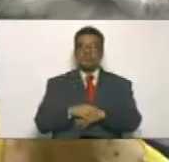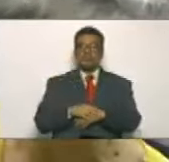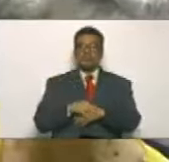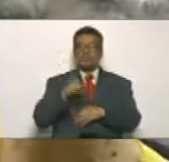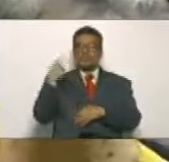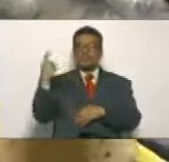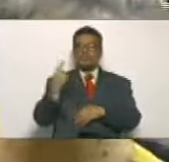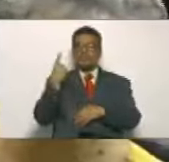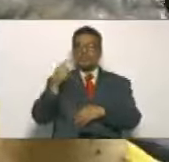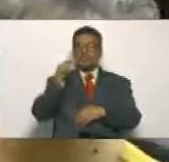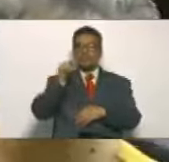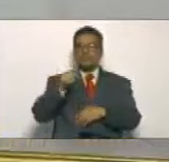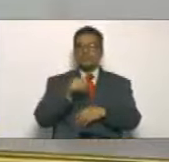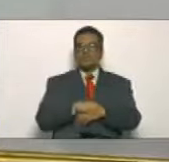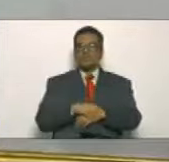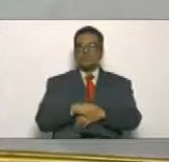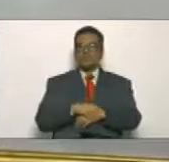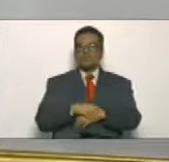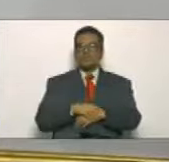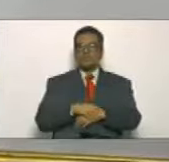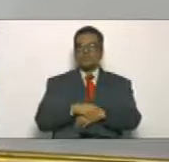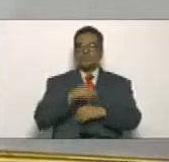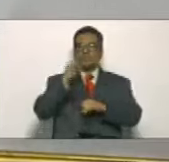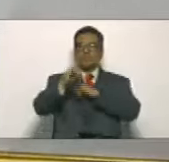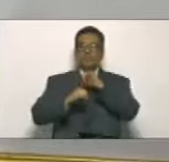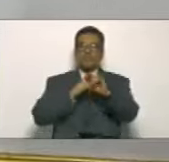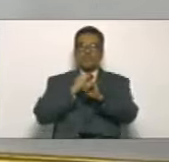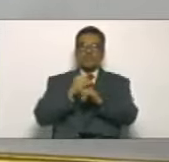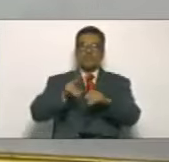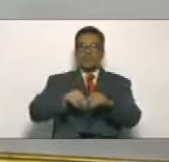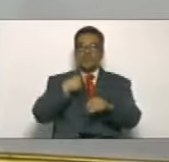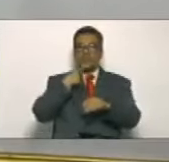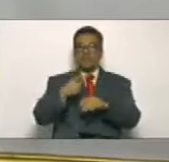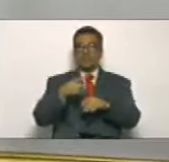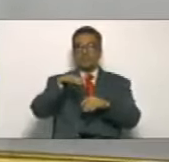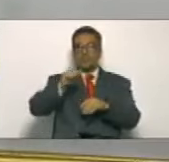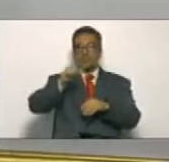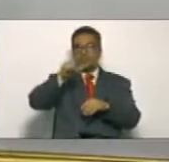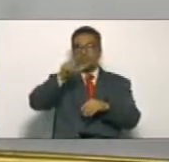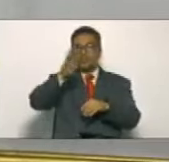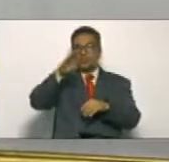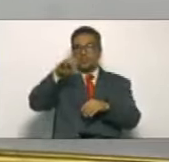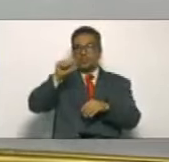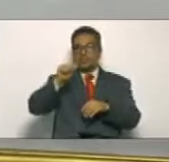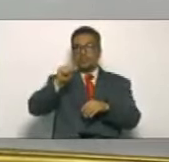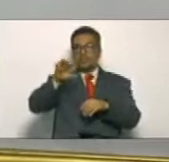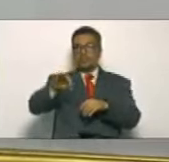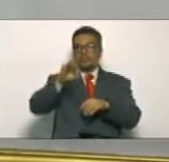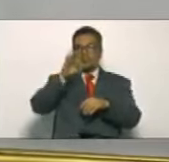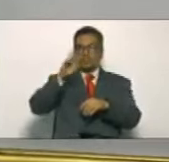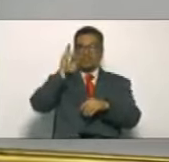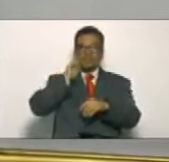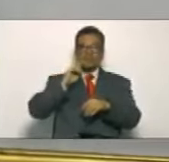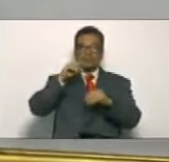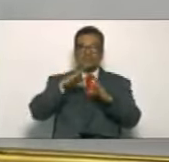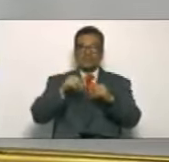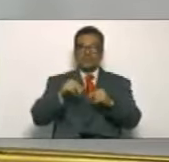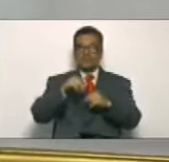no solamente eso. En la internacional pudiéramos nombrar el ALBA, la Alternativa Bolivariana para las